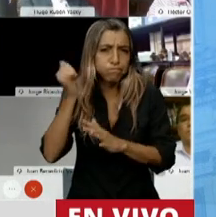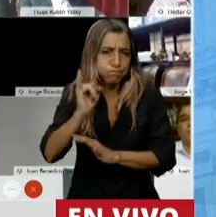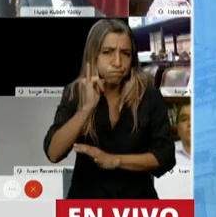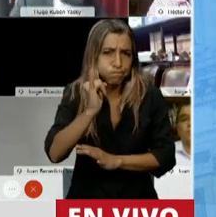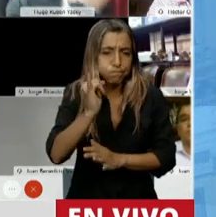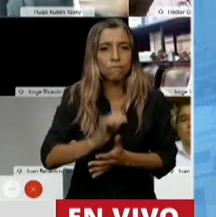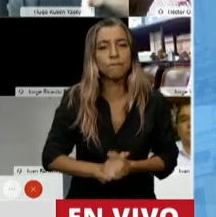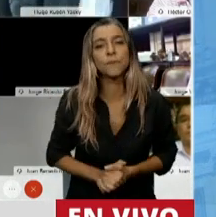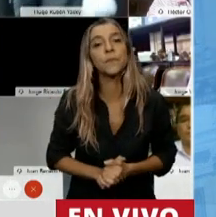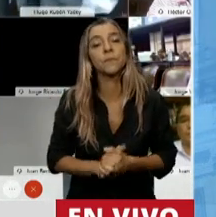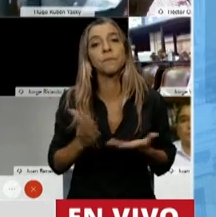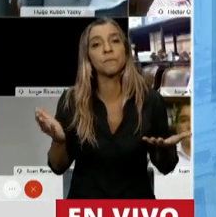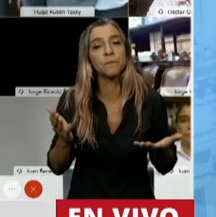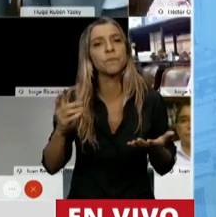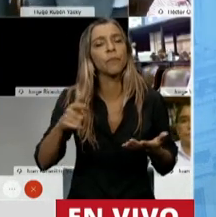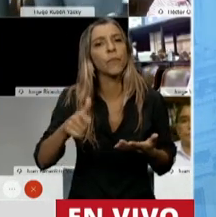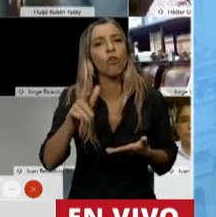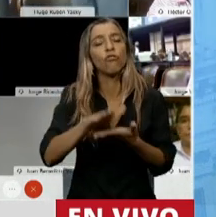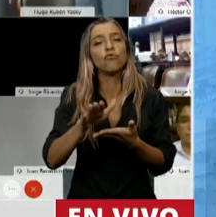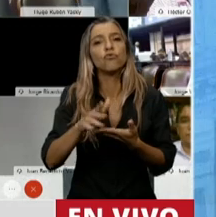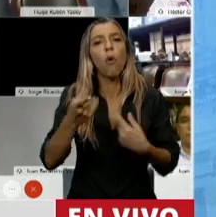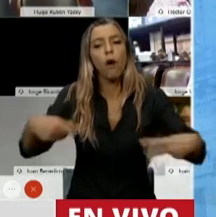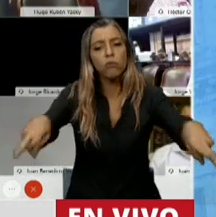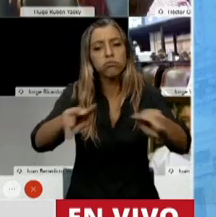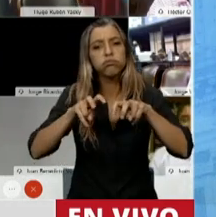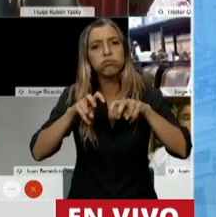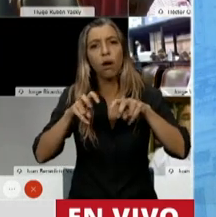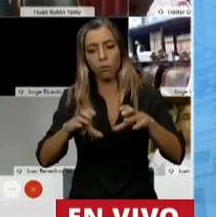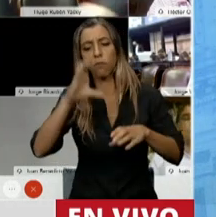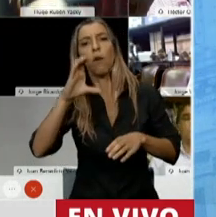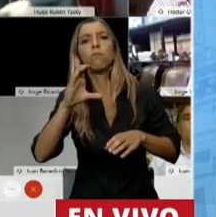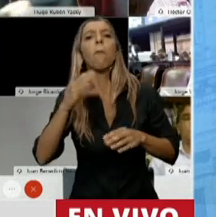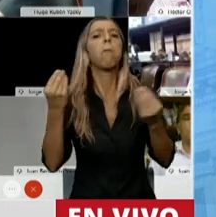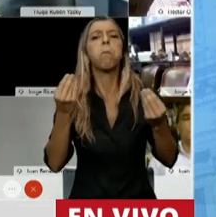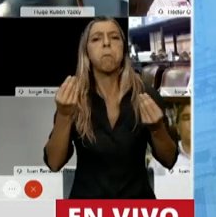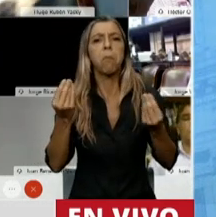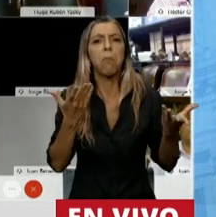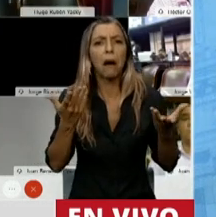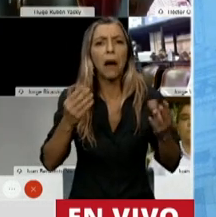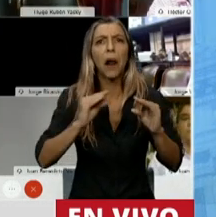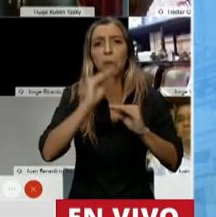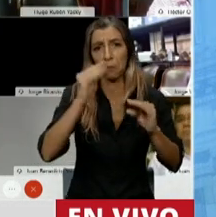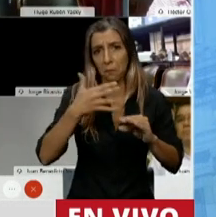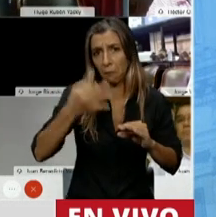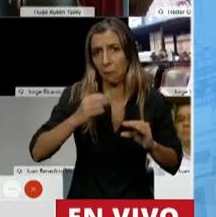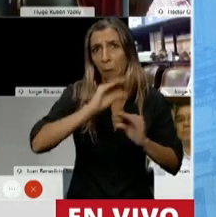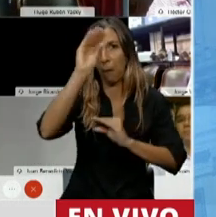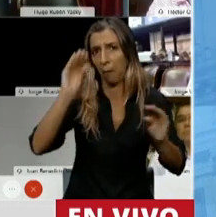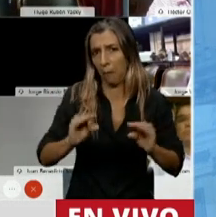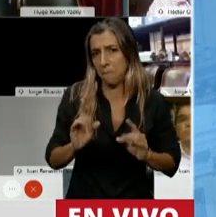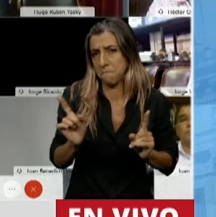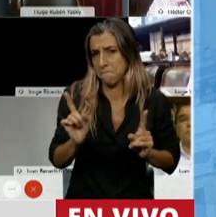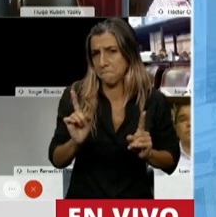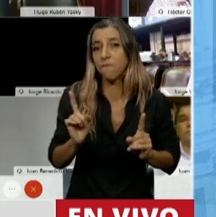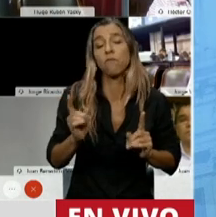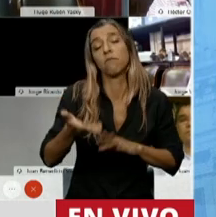Pero la claridad sobre los destinos de los fondos, que poco tiene que ver con la distribución federal, como por ahí